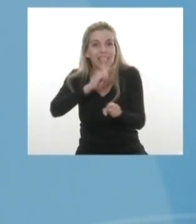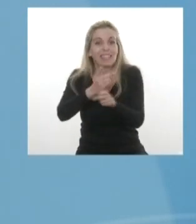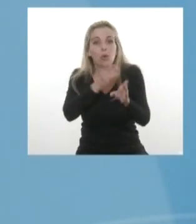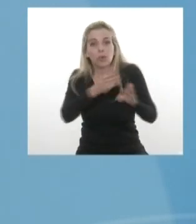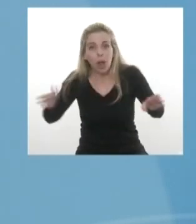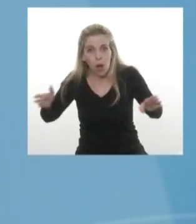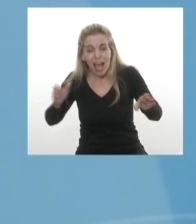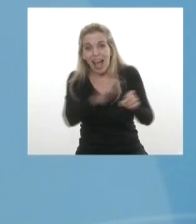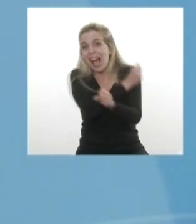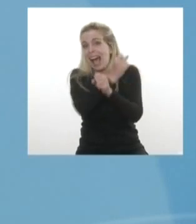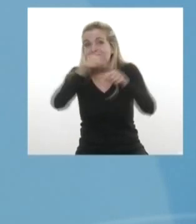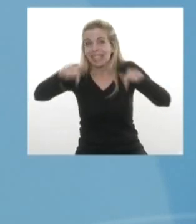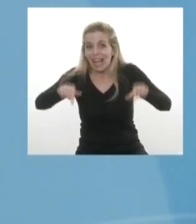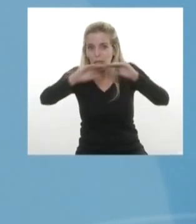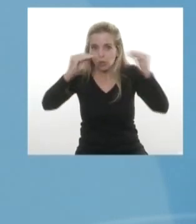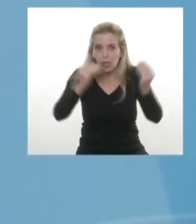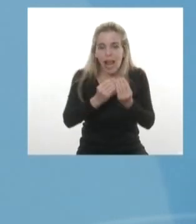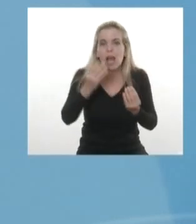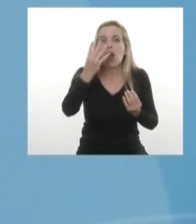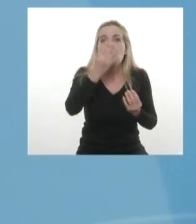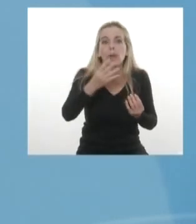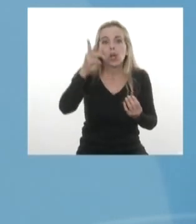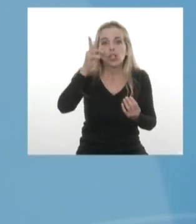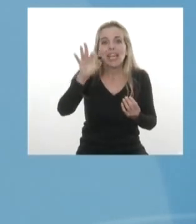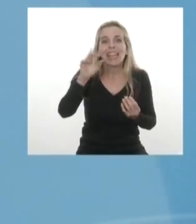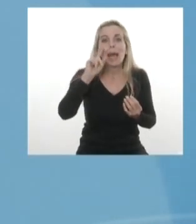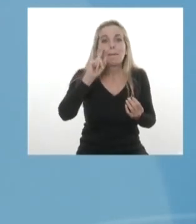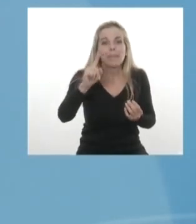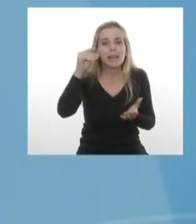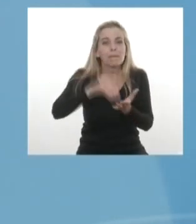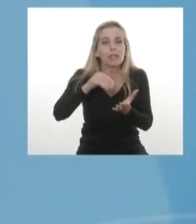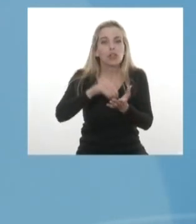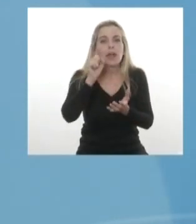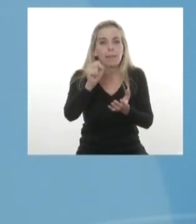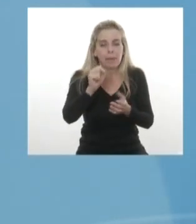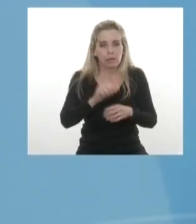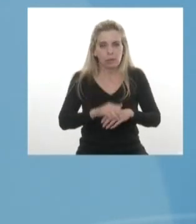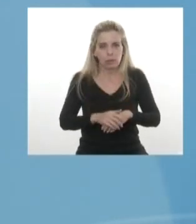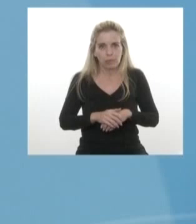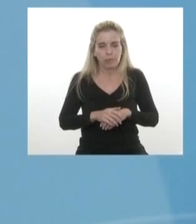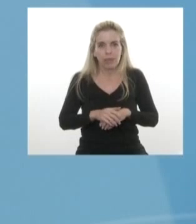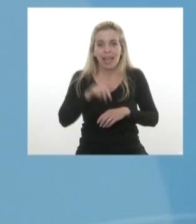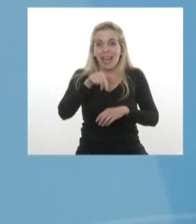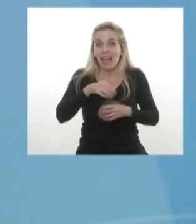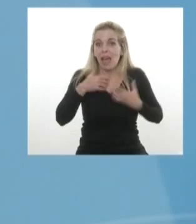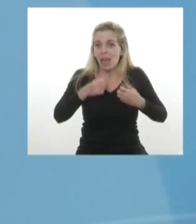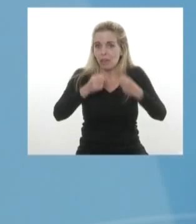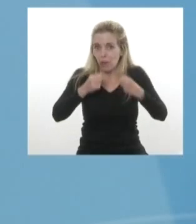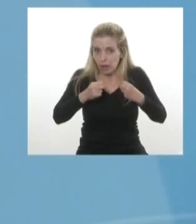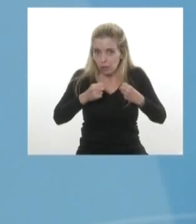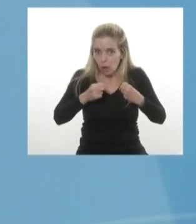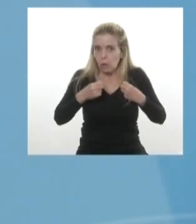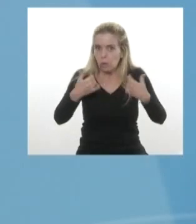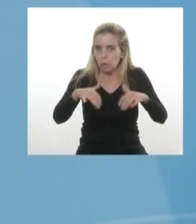hasta aquí 480.000 millones de pesos. Este esfuerzo